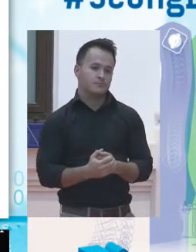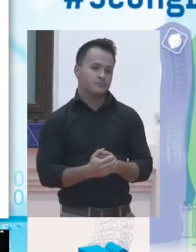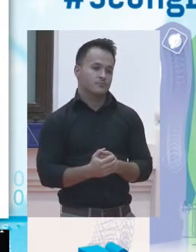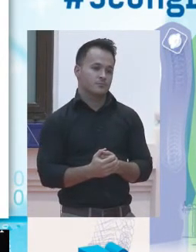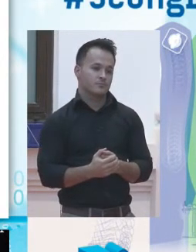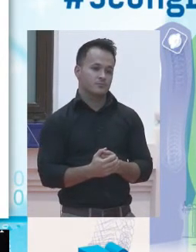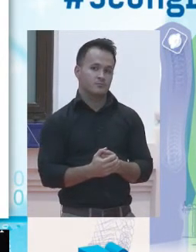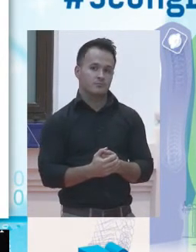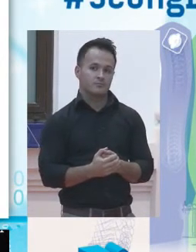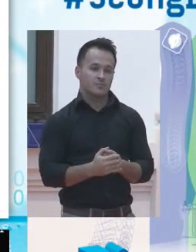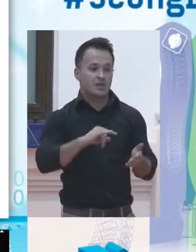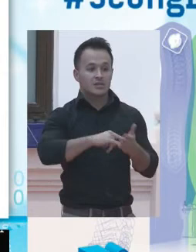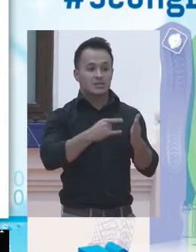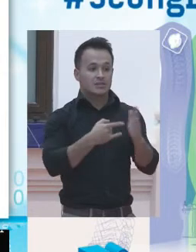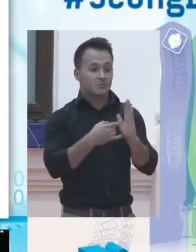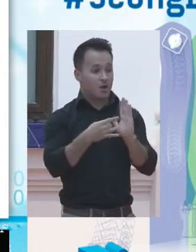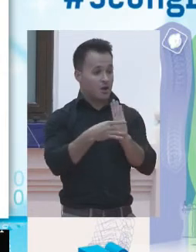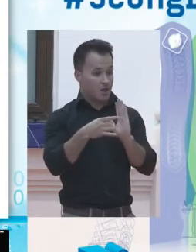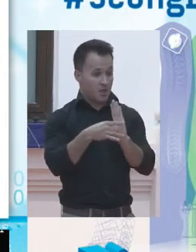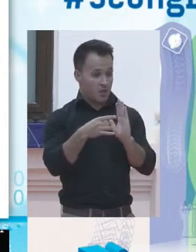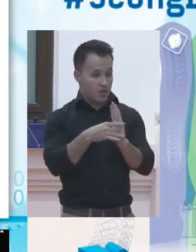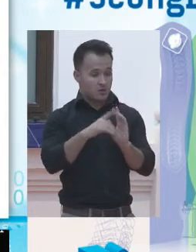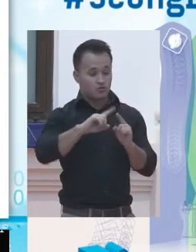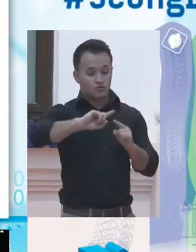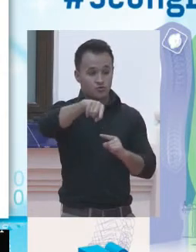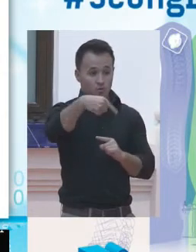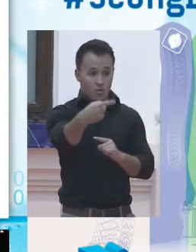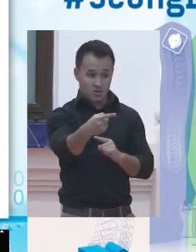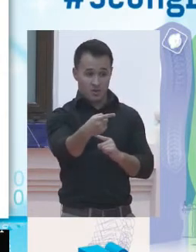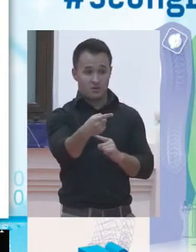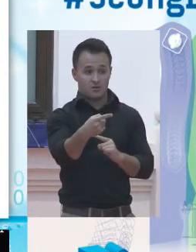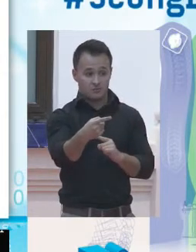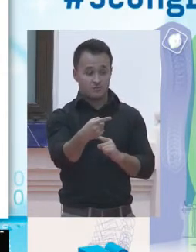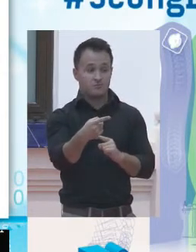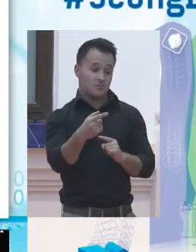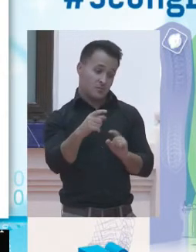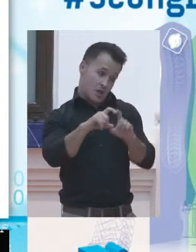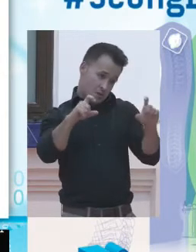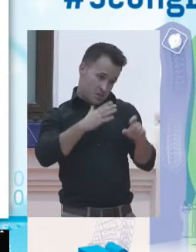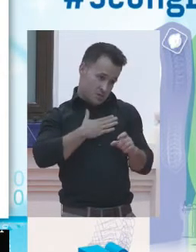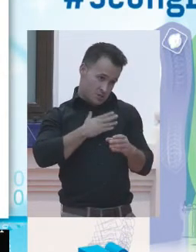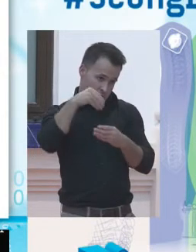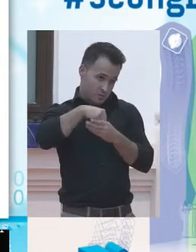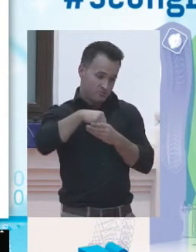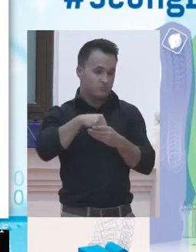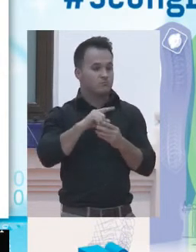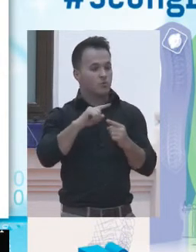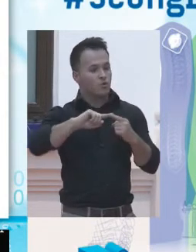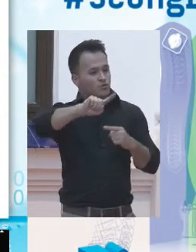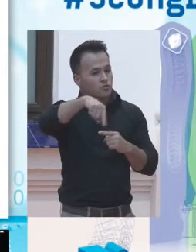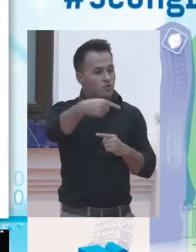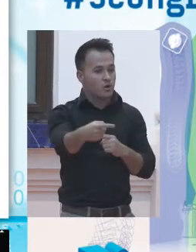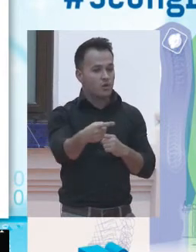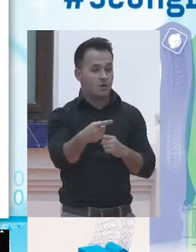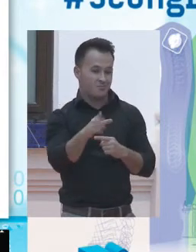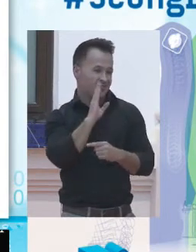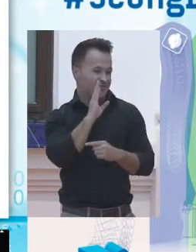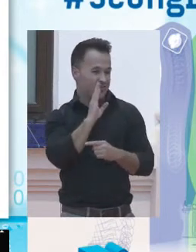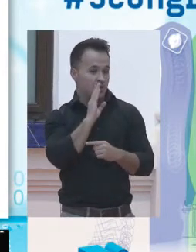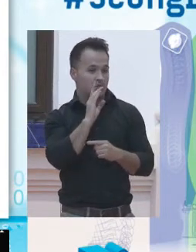El impacto de los sistemas de calidad o de la aplicación de los sistemas de calidad a nuestra empresa nos ha llevado, sobre todo, como decía antes,